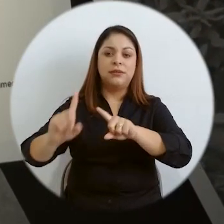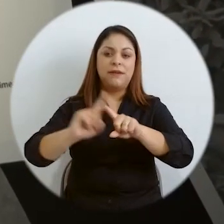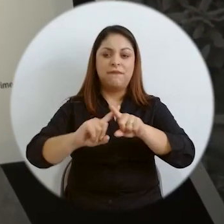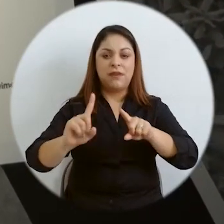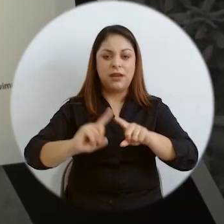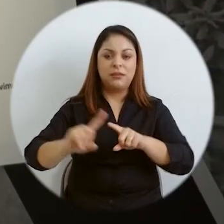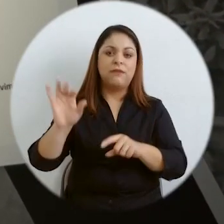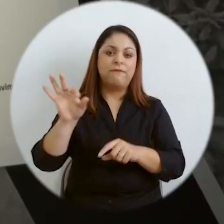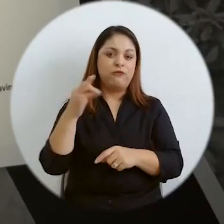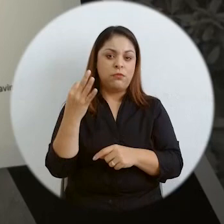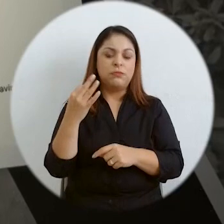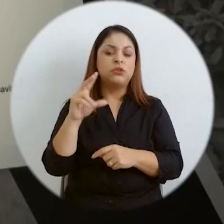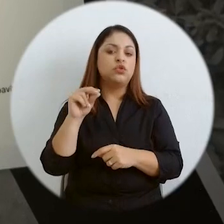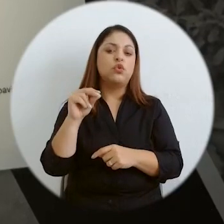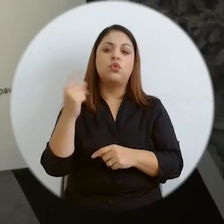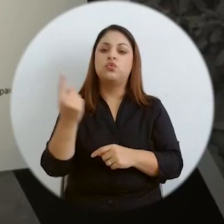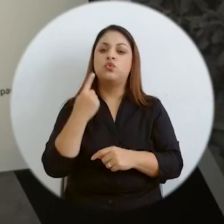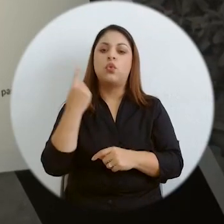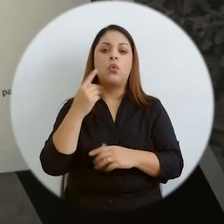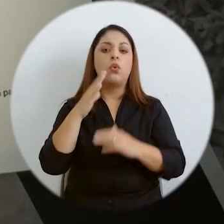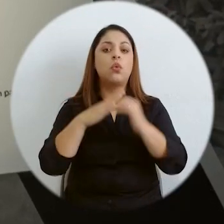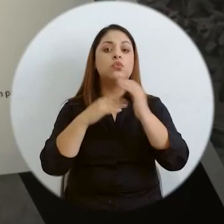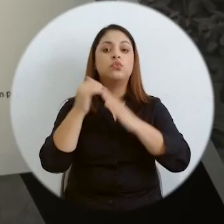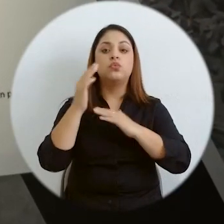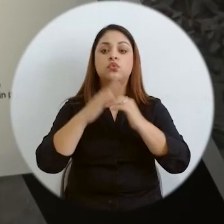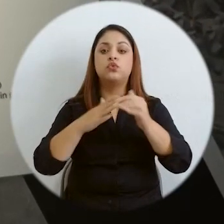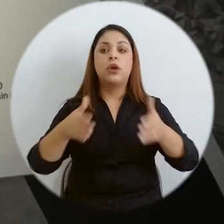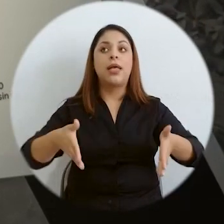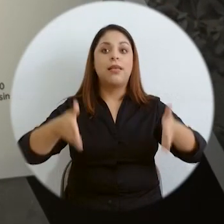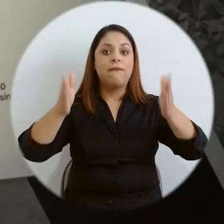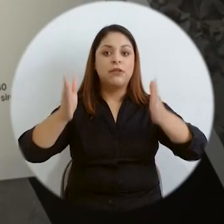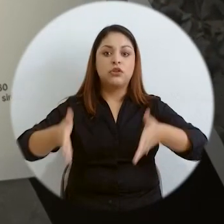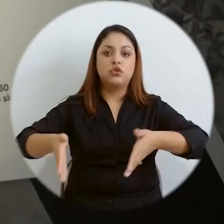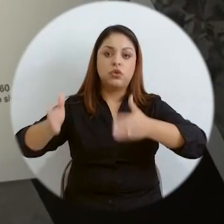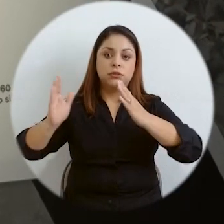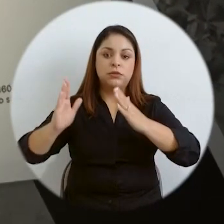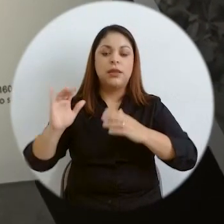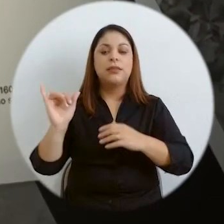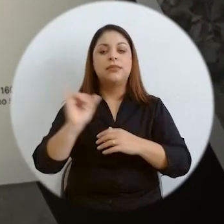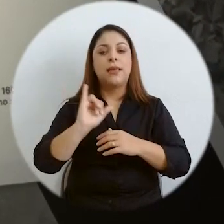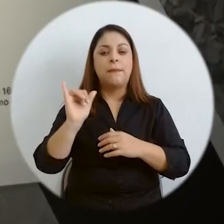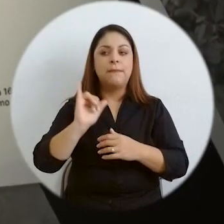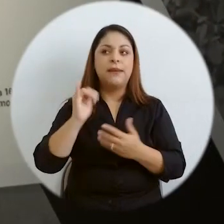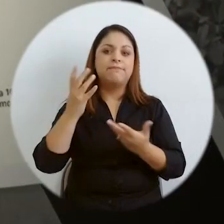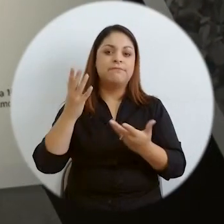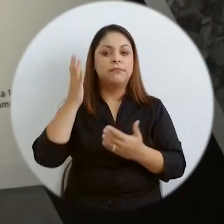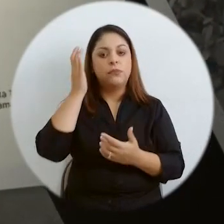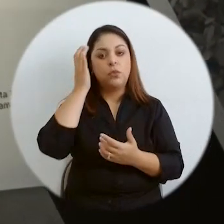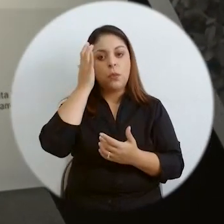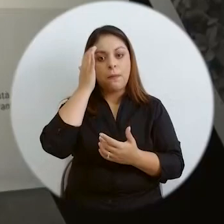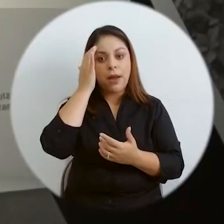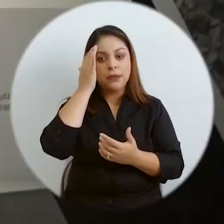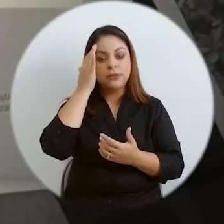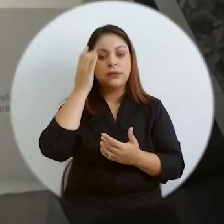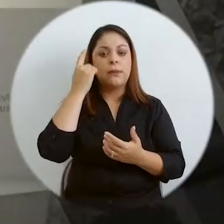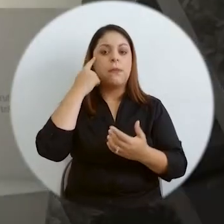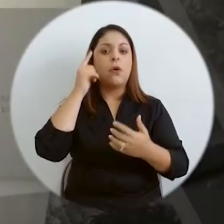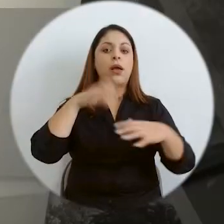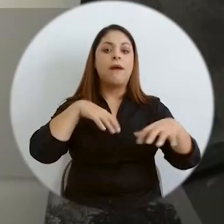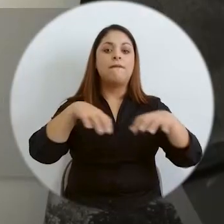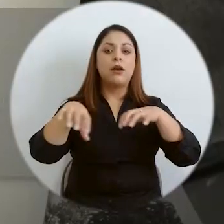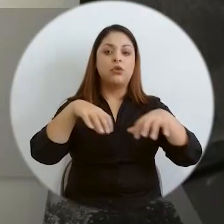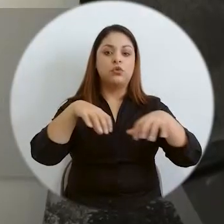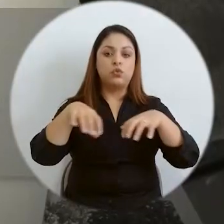la arquitectura de diferentes maneras, no solo a la construcción de edificios, sino a preocuparse por